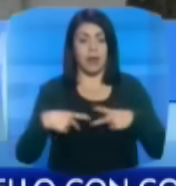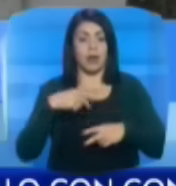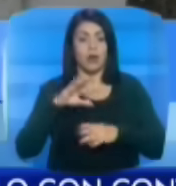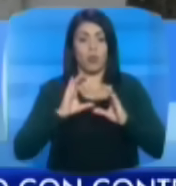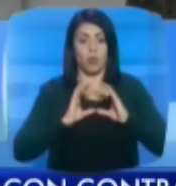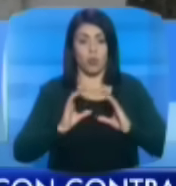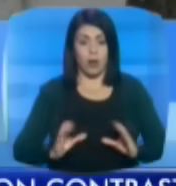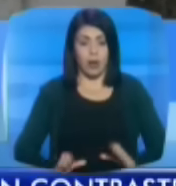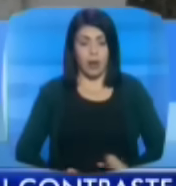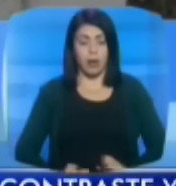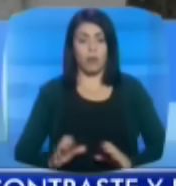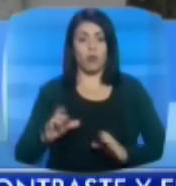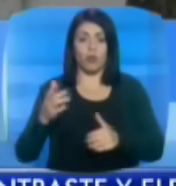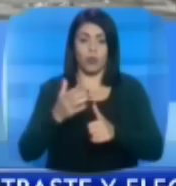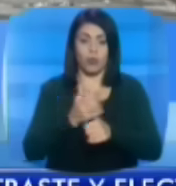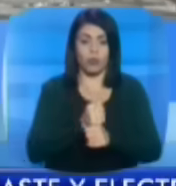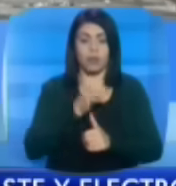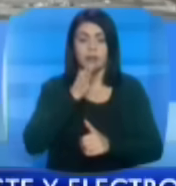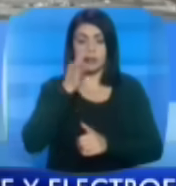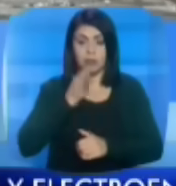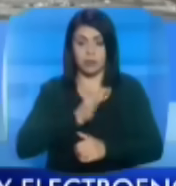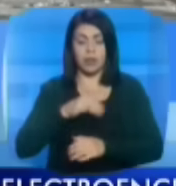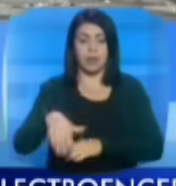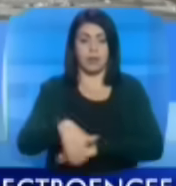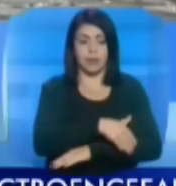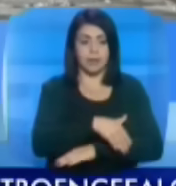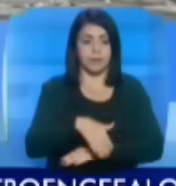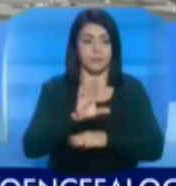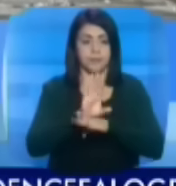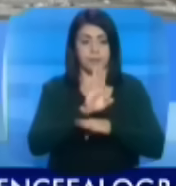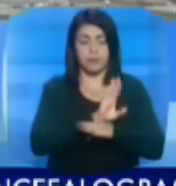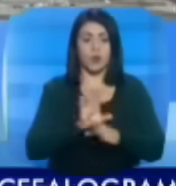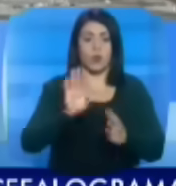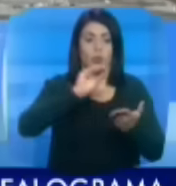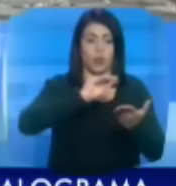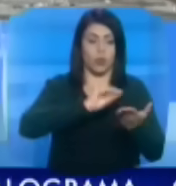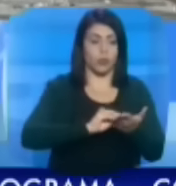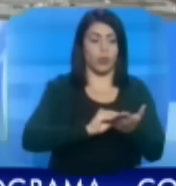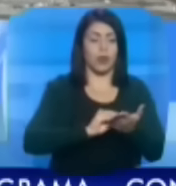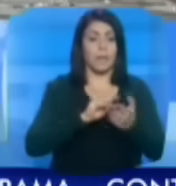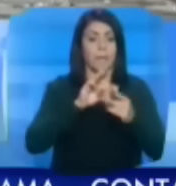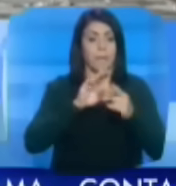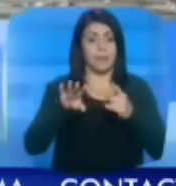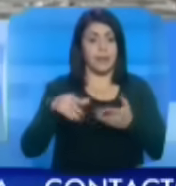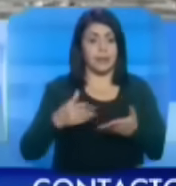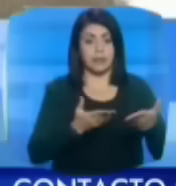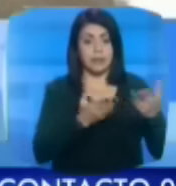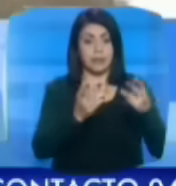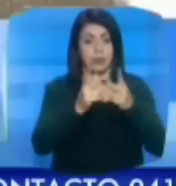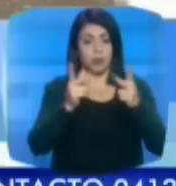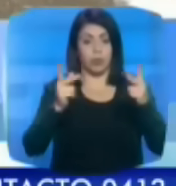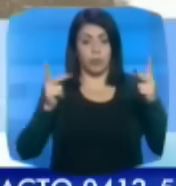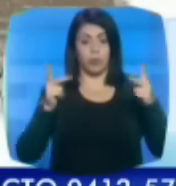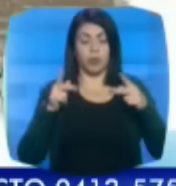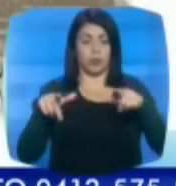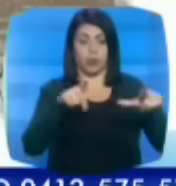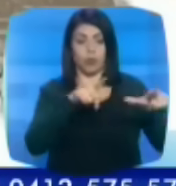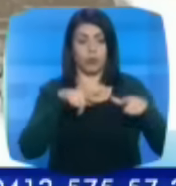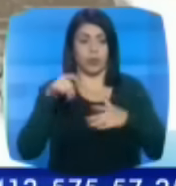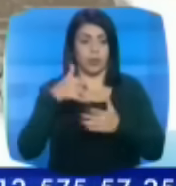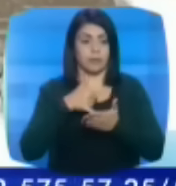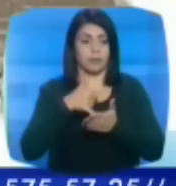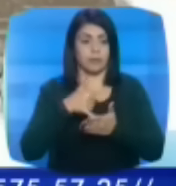cuerpo de las víctimas, garantizar la seguridad en las calles y restablecer los suministros y servicios públicos en